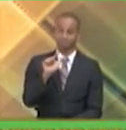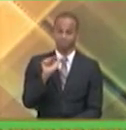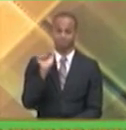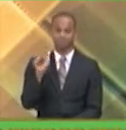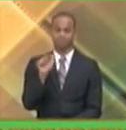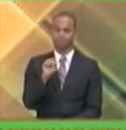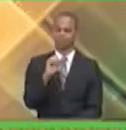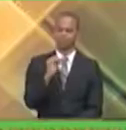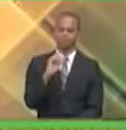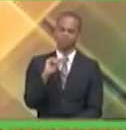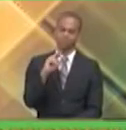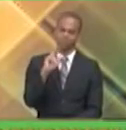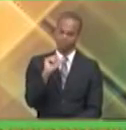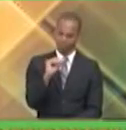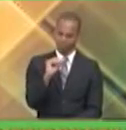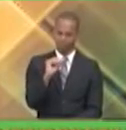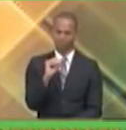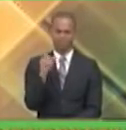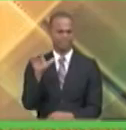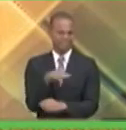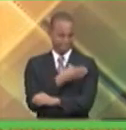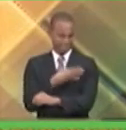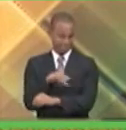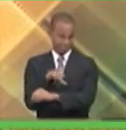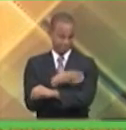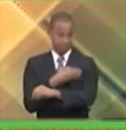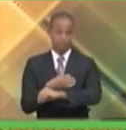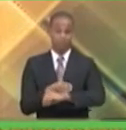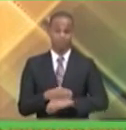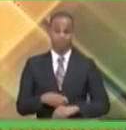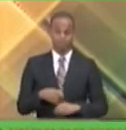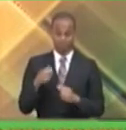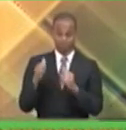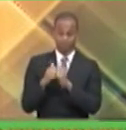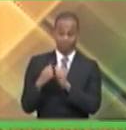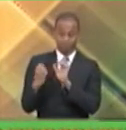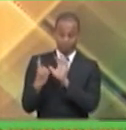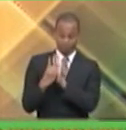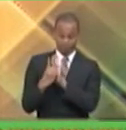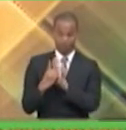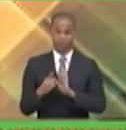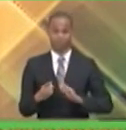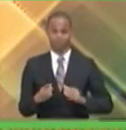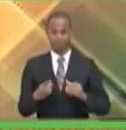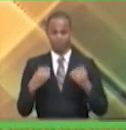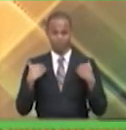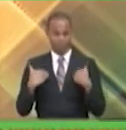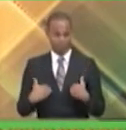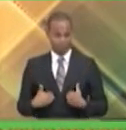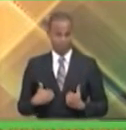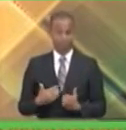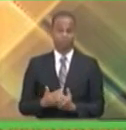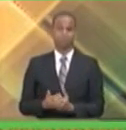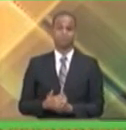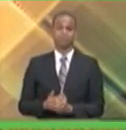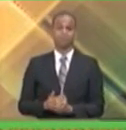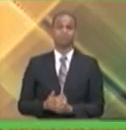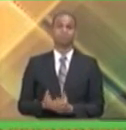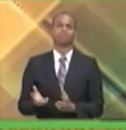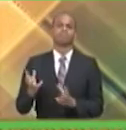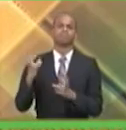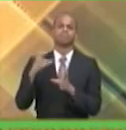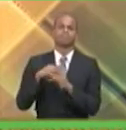Manuel Soriano, que es cantante, que tiene alguna discapacidad motora. Y